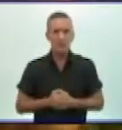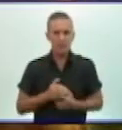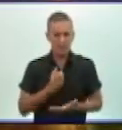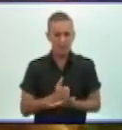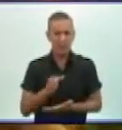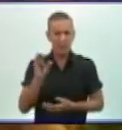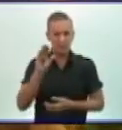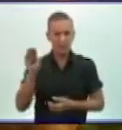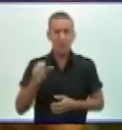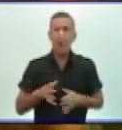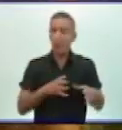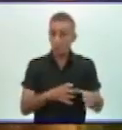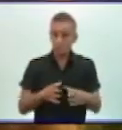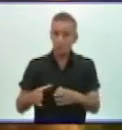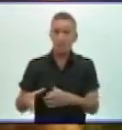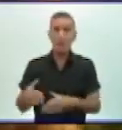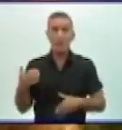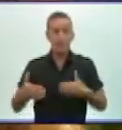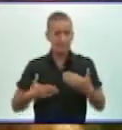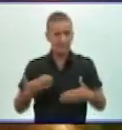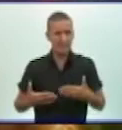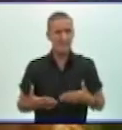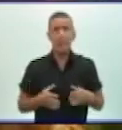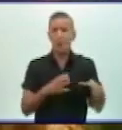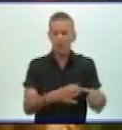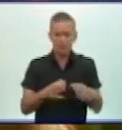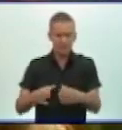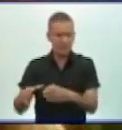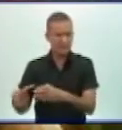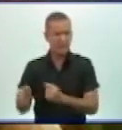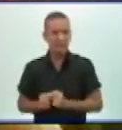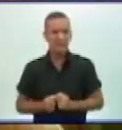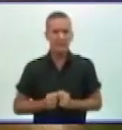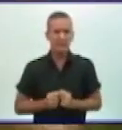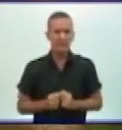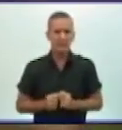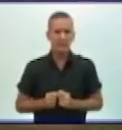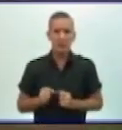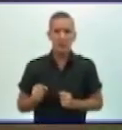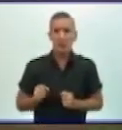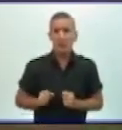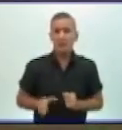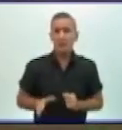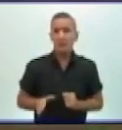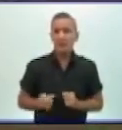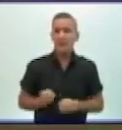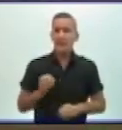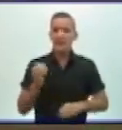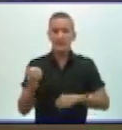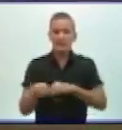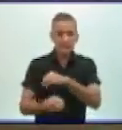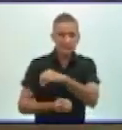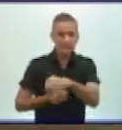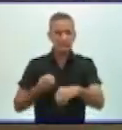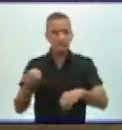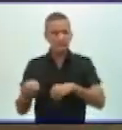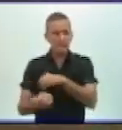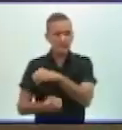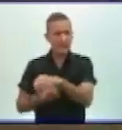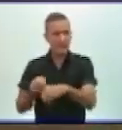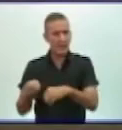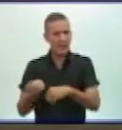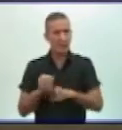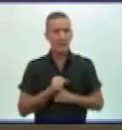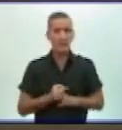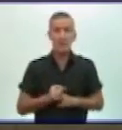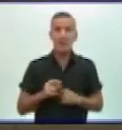Y organizativa, no solo participativa, sino organizativa, para que siempre no les corresponda a los mismos, para que tengan un sistema de rotación. Han pasado por la